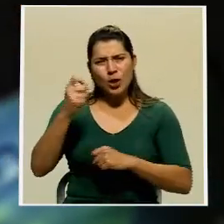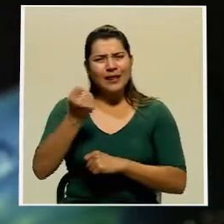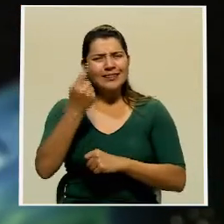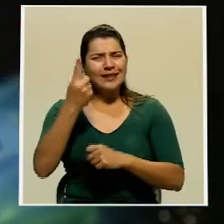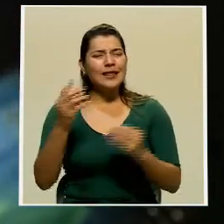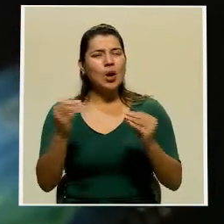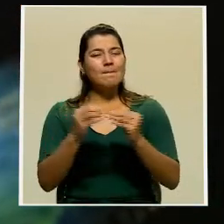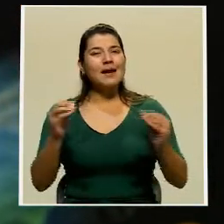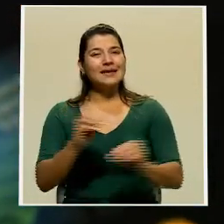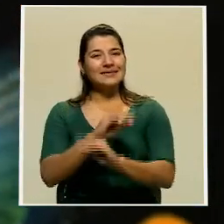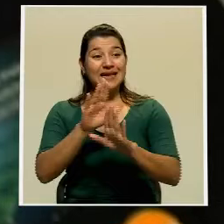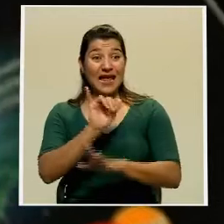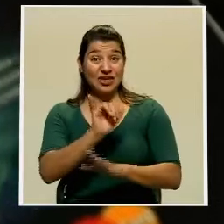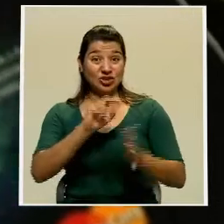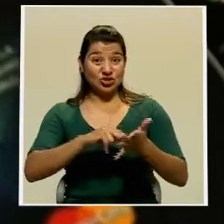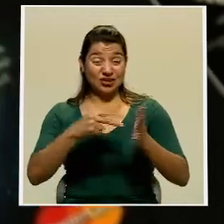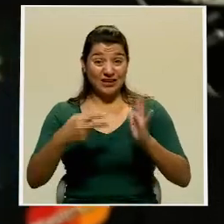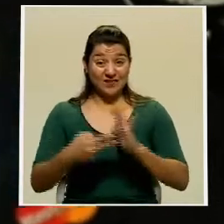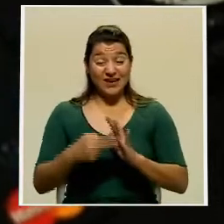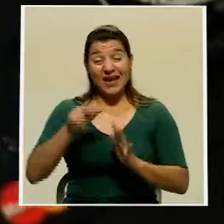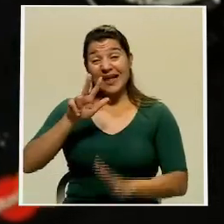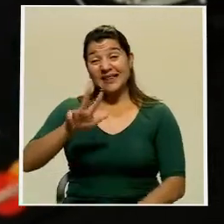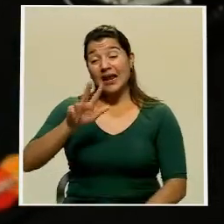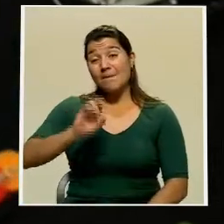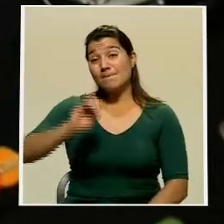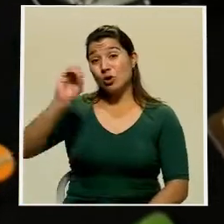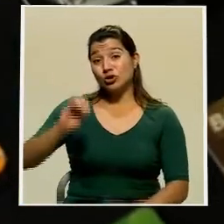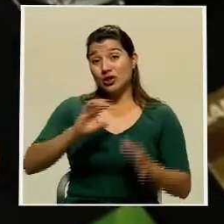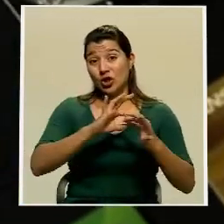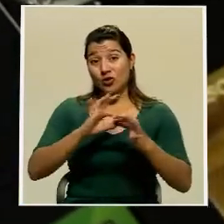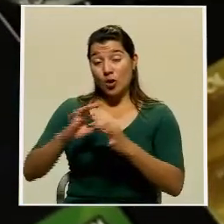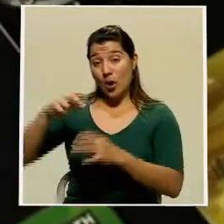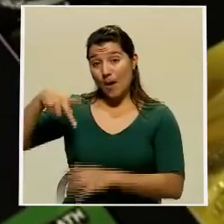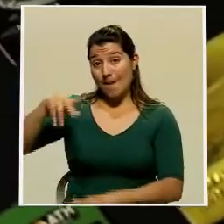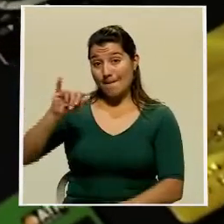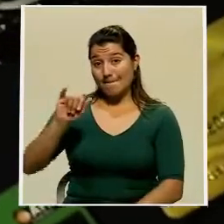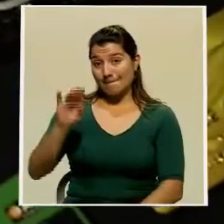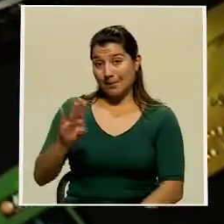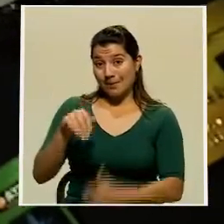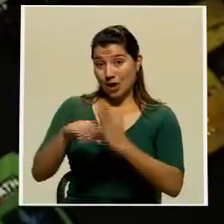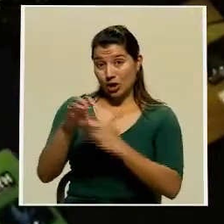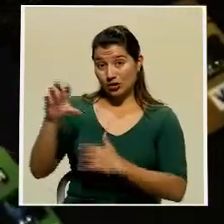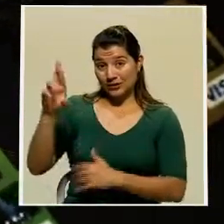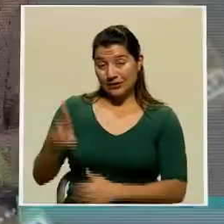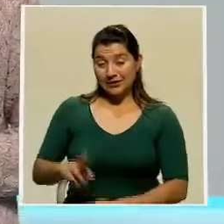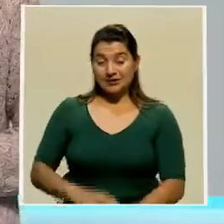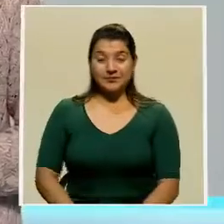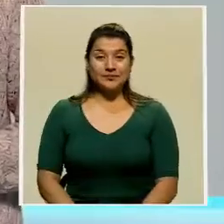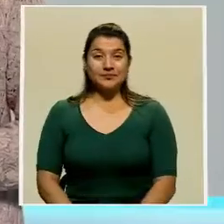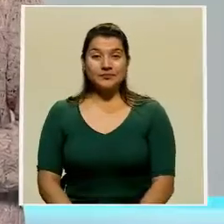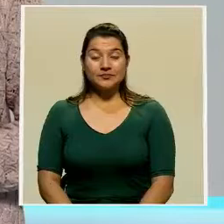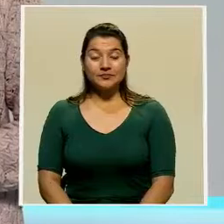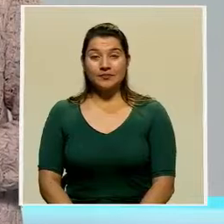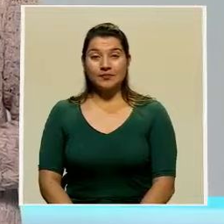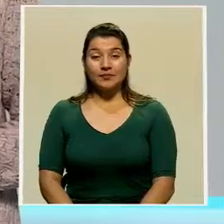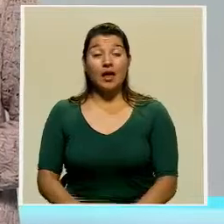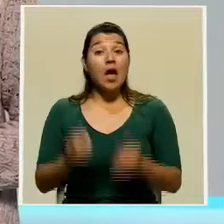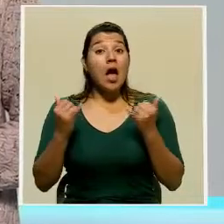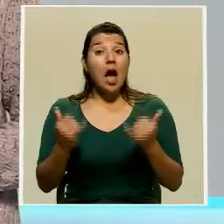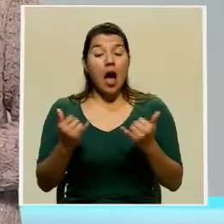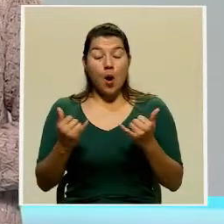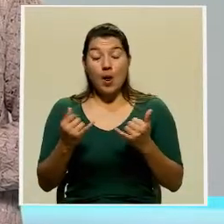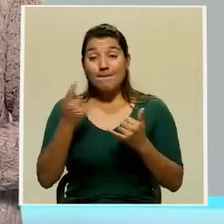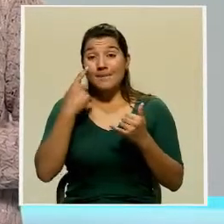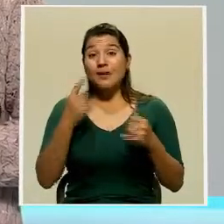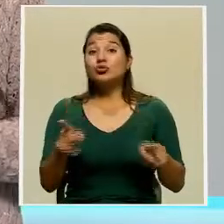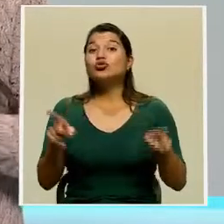más prácticos, esto equivale al 3% del Producto Interno Bruto del país. Vamos de inmediato a hacer